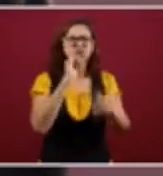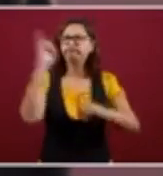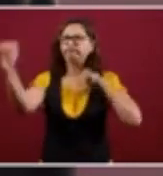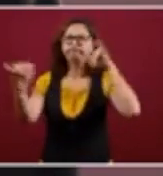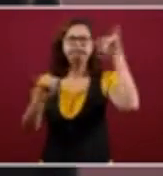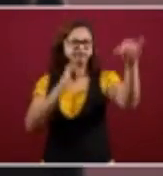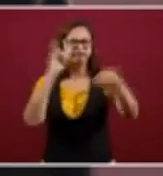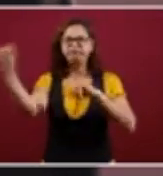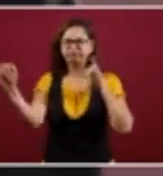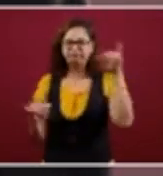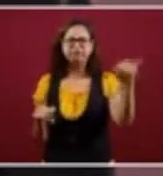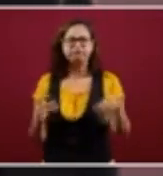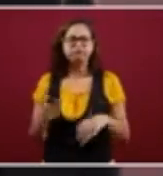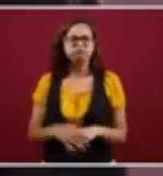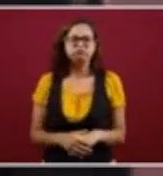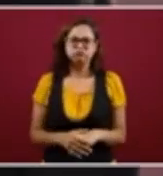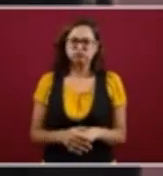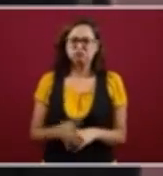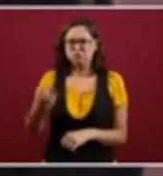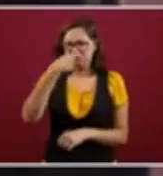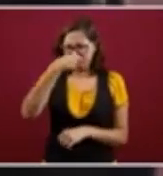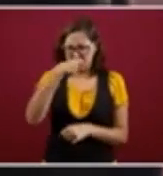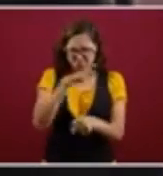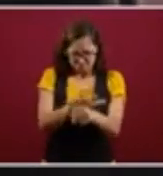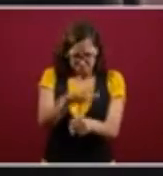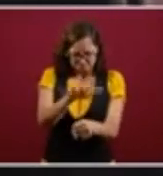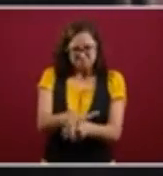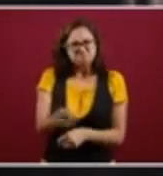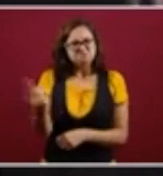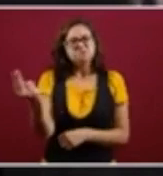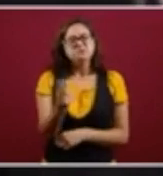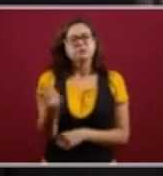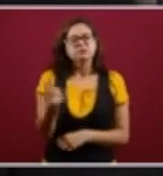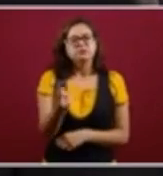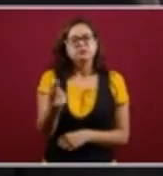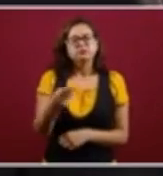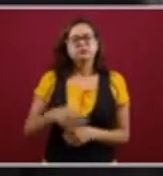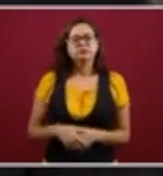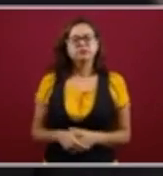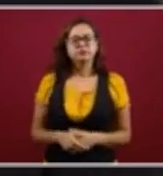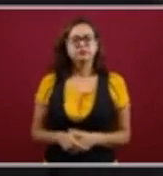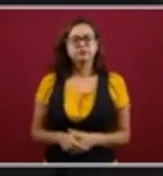Entonces, vamos a que no falten los medicamentos.